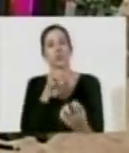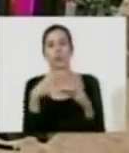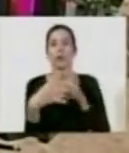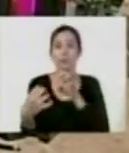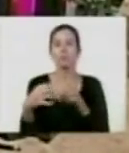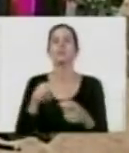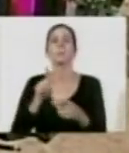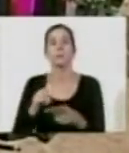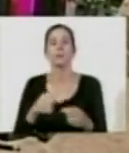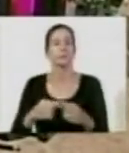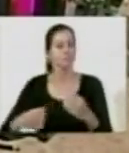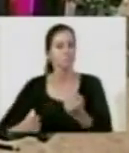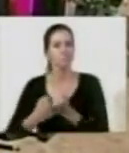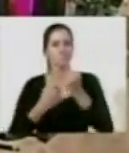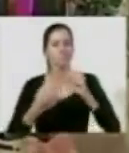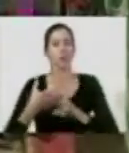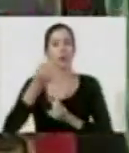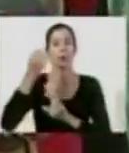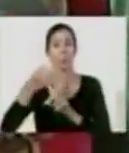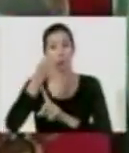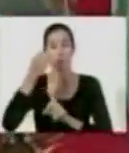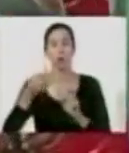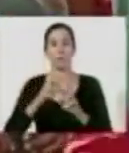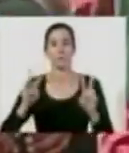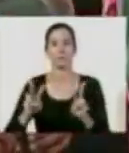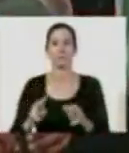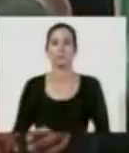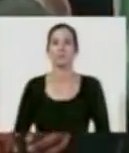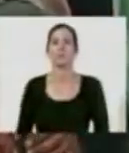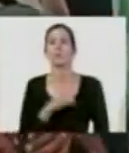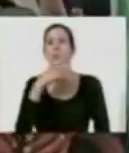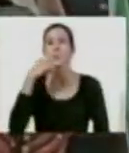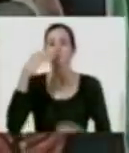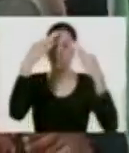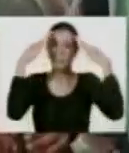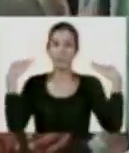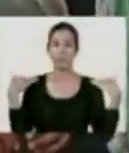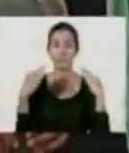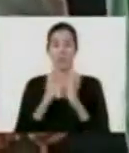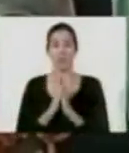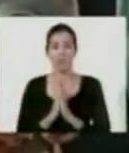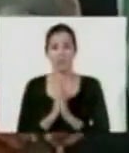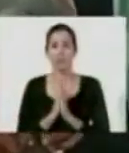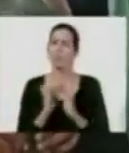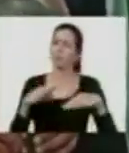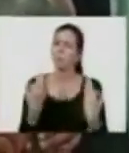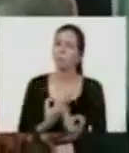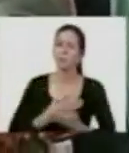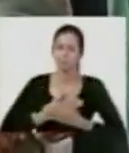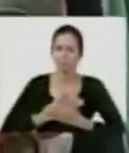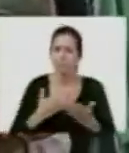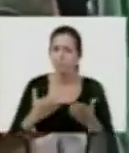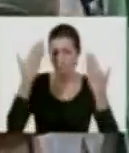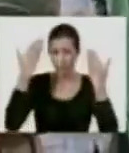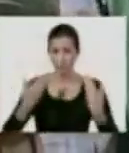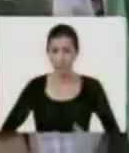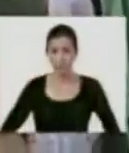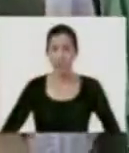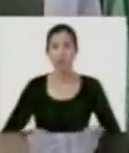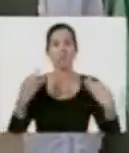paz. Te entregamos, amable Señora, todas nuestras familias, nuestros bienes, nuestro ser,